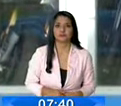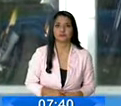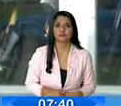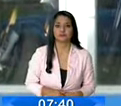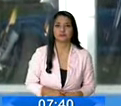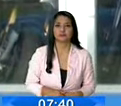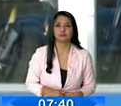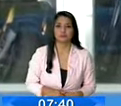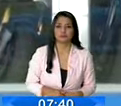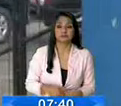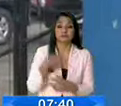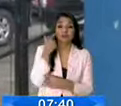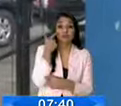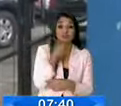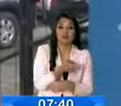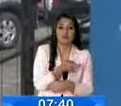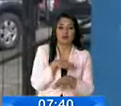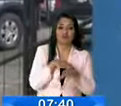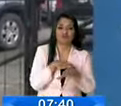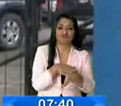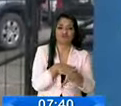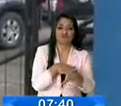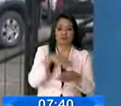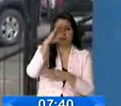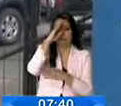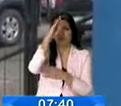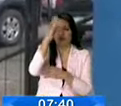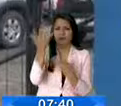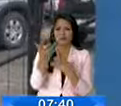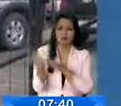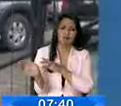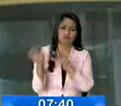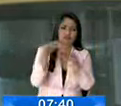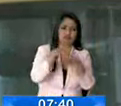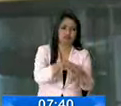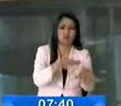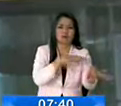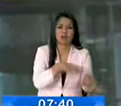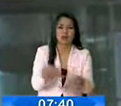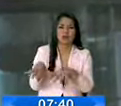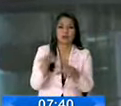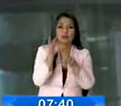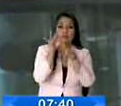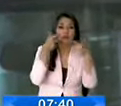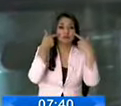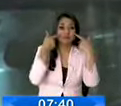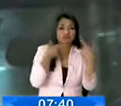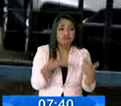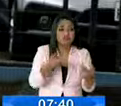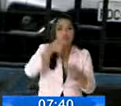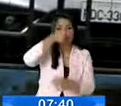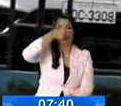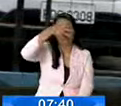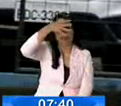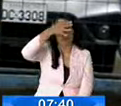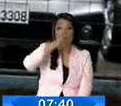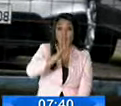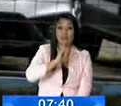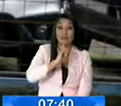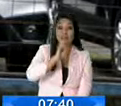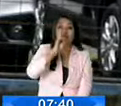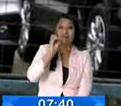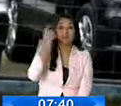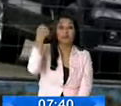Con el aval de Fiscalía, elementos de la Policía Nacional realizaron un operativo en Santo Domingo, donde se habría registrado el lavado de más de